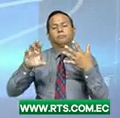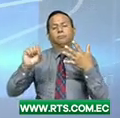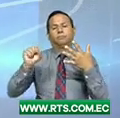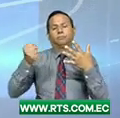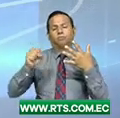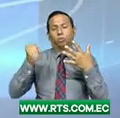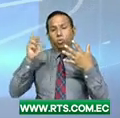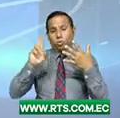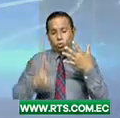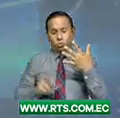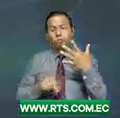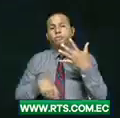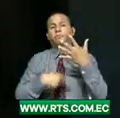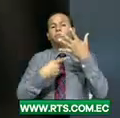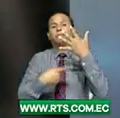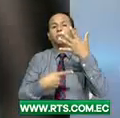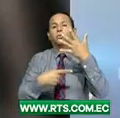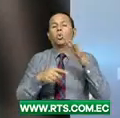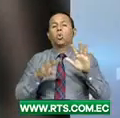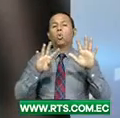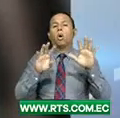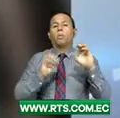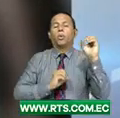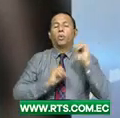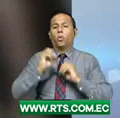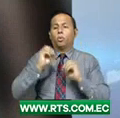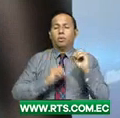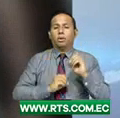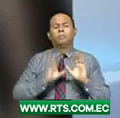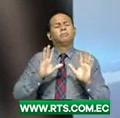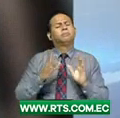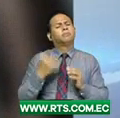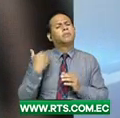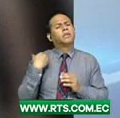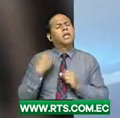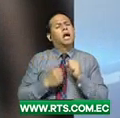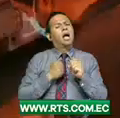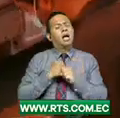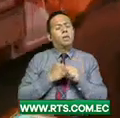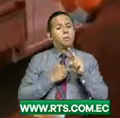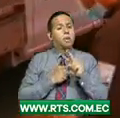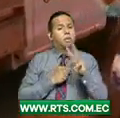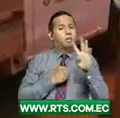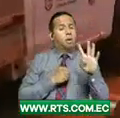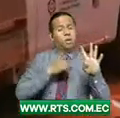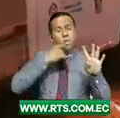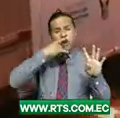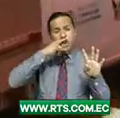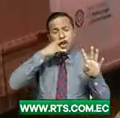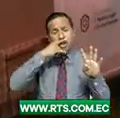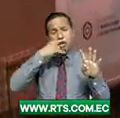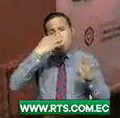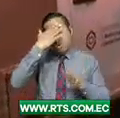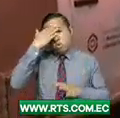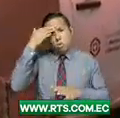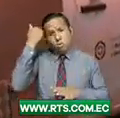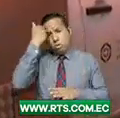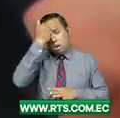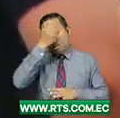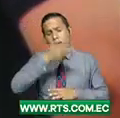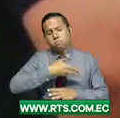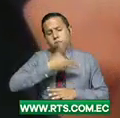sexto a 9 de octubre. Desglosando por edades, tenemos que 24 niños han sido víctimas colaterales del